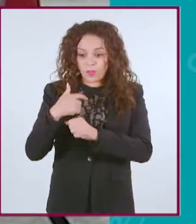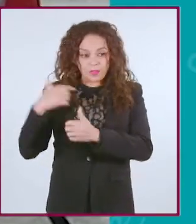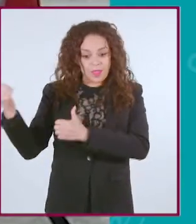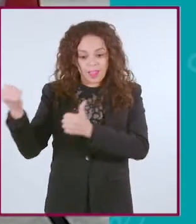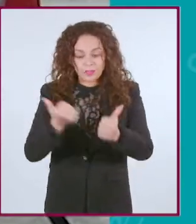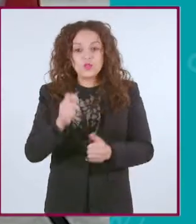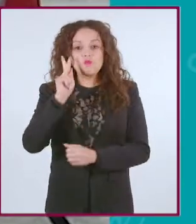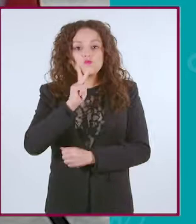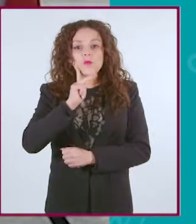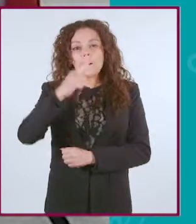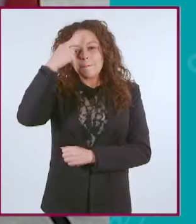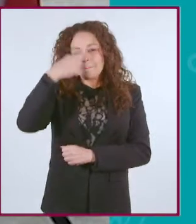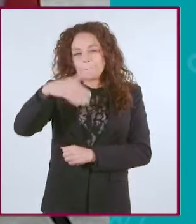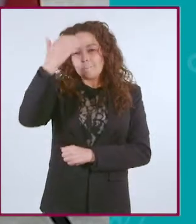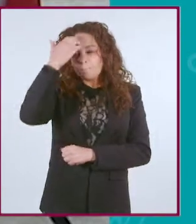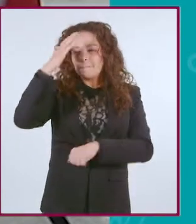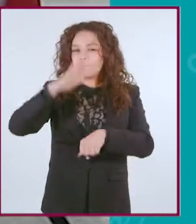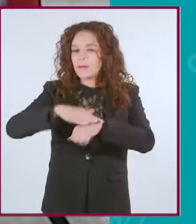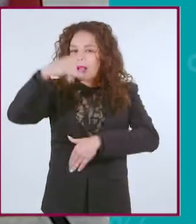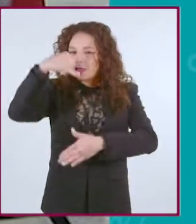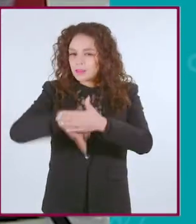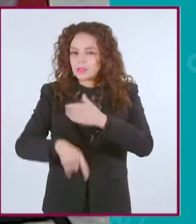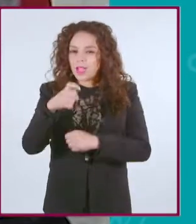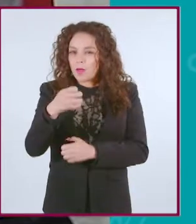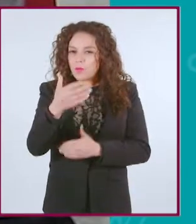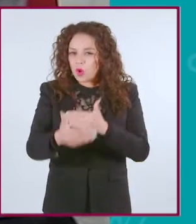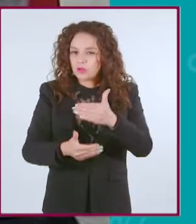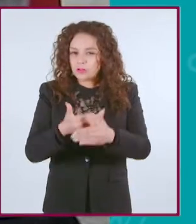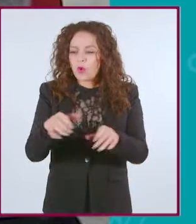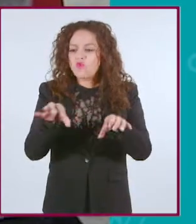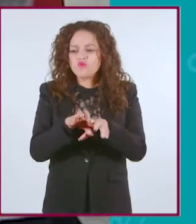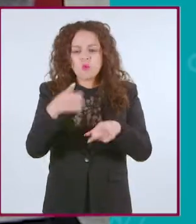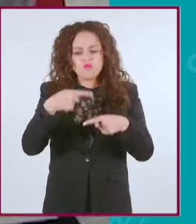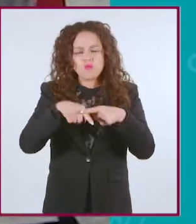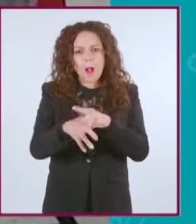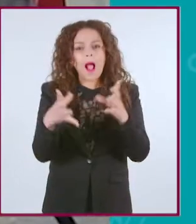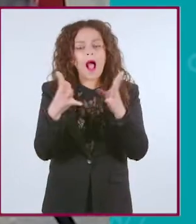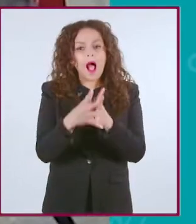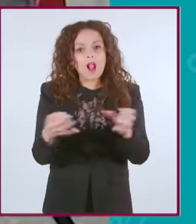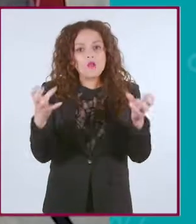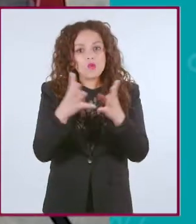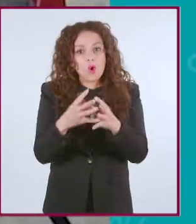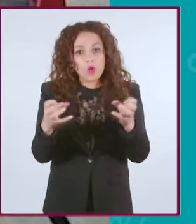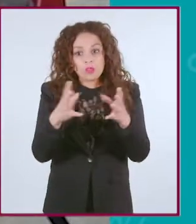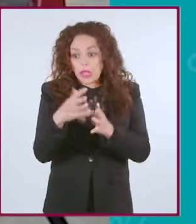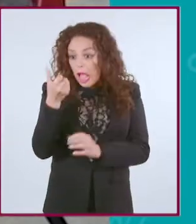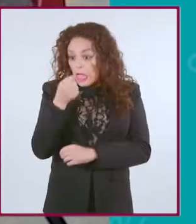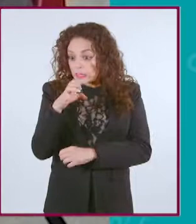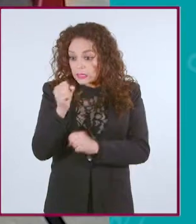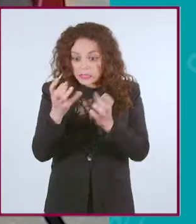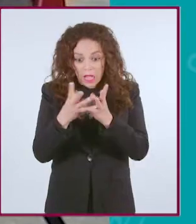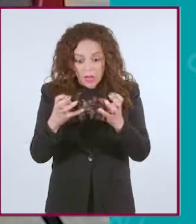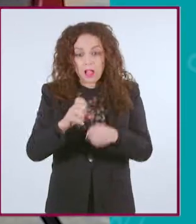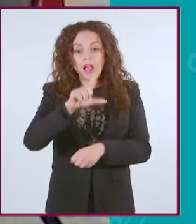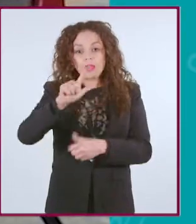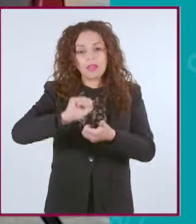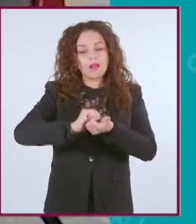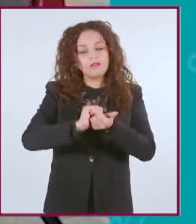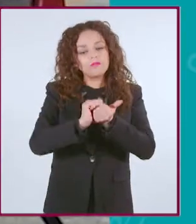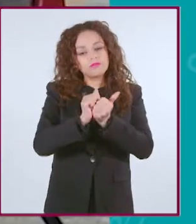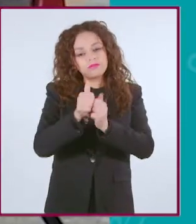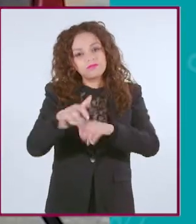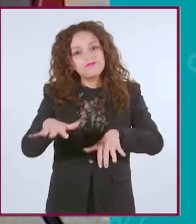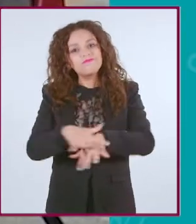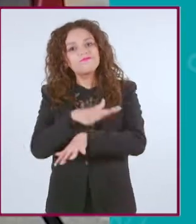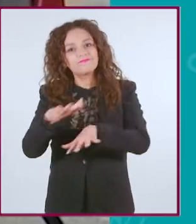para conocer un poquito el proceso. ¿Cómo empieza? Que es el algodón tal cual. Así es. Y cómo va evolucionando. Pero